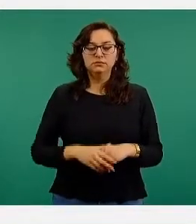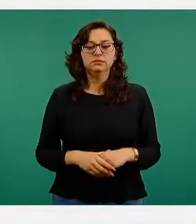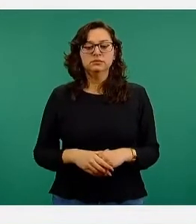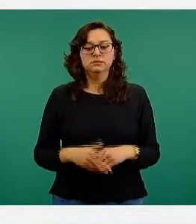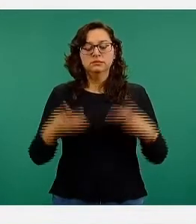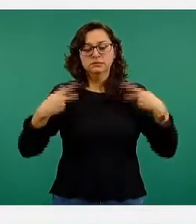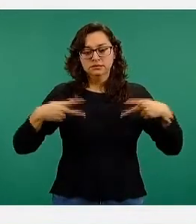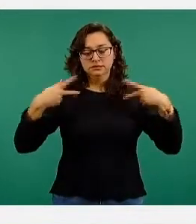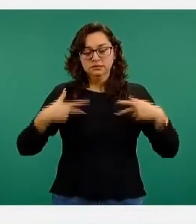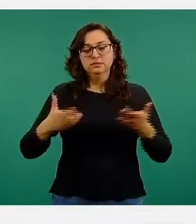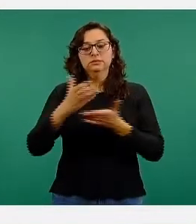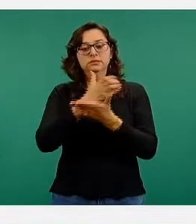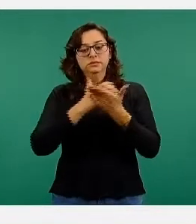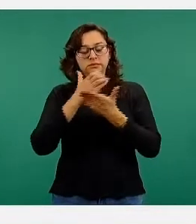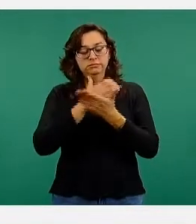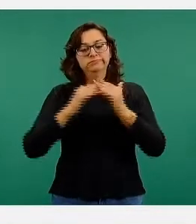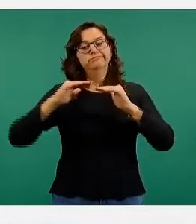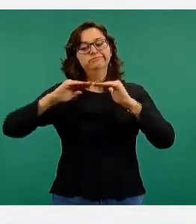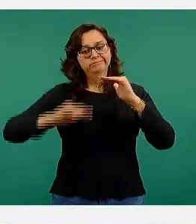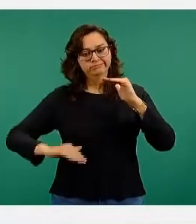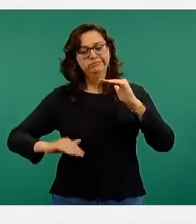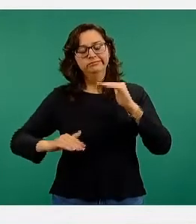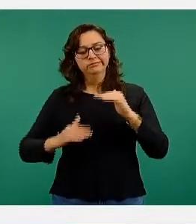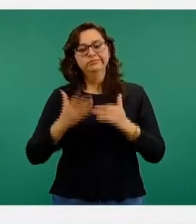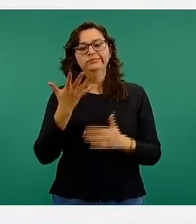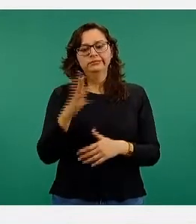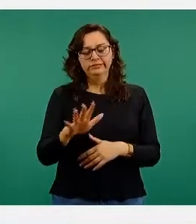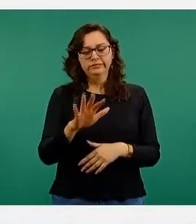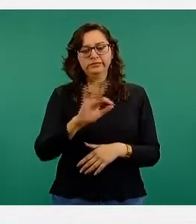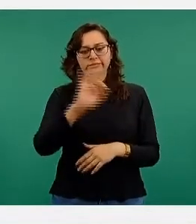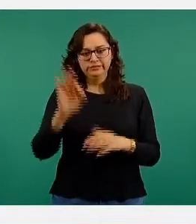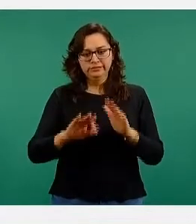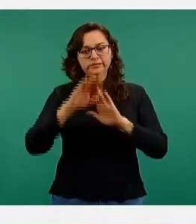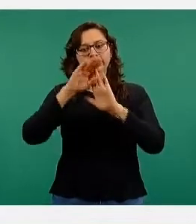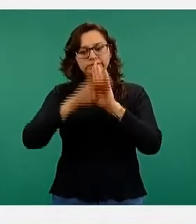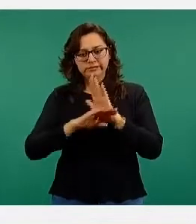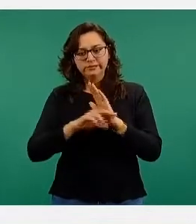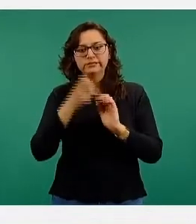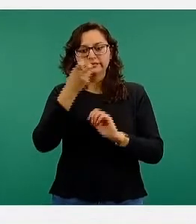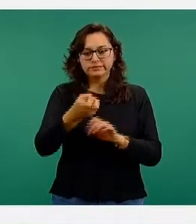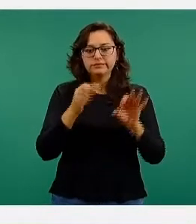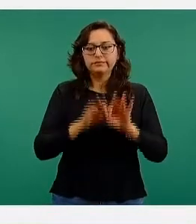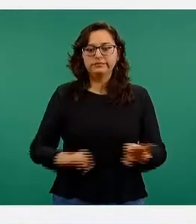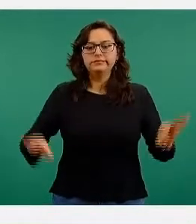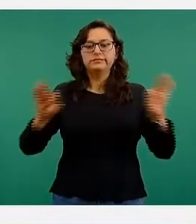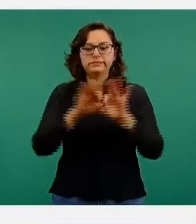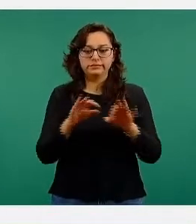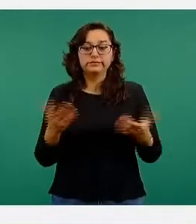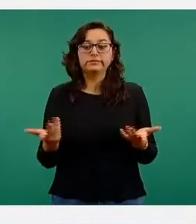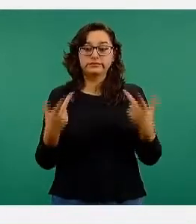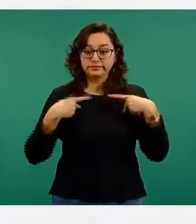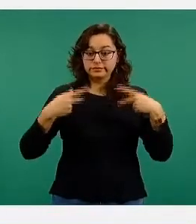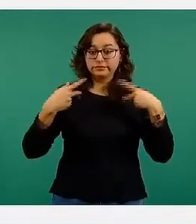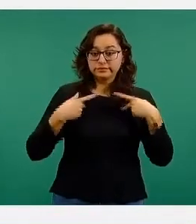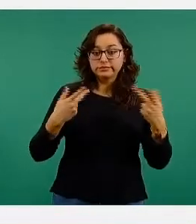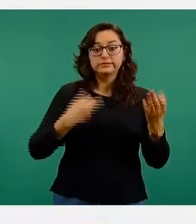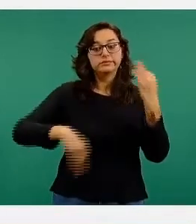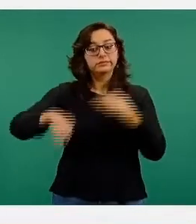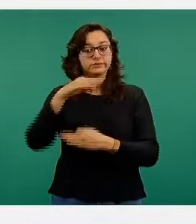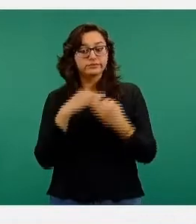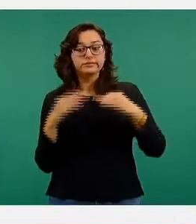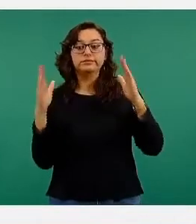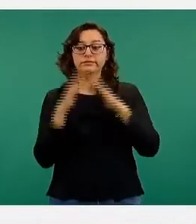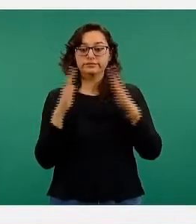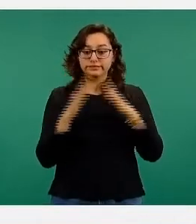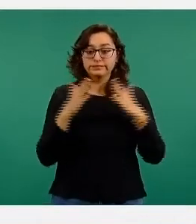las personas recuperadas es un menos 10%. Esto es importante también que en casa lo entendamos, no es que se estén